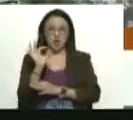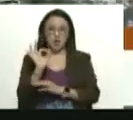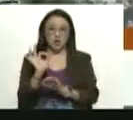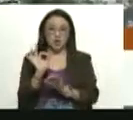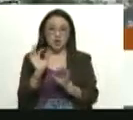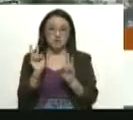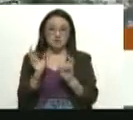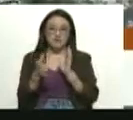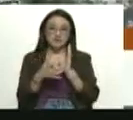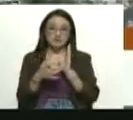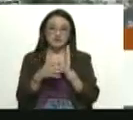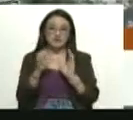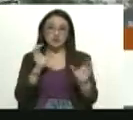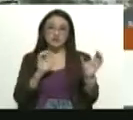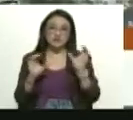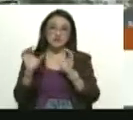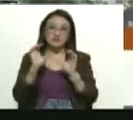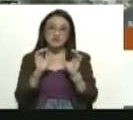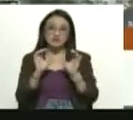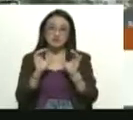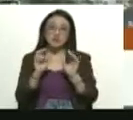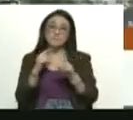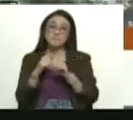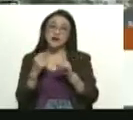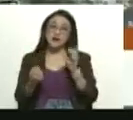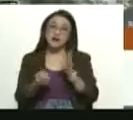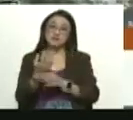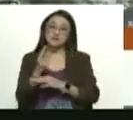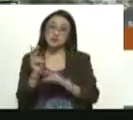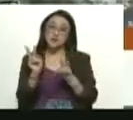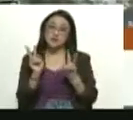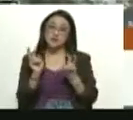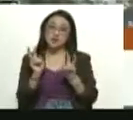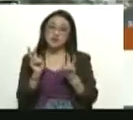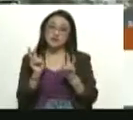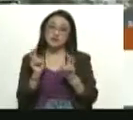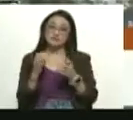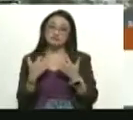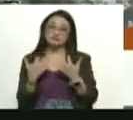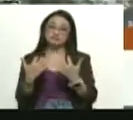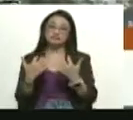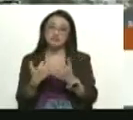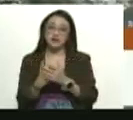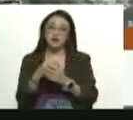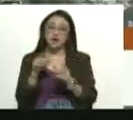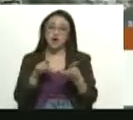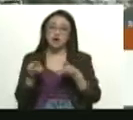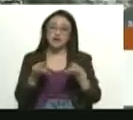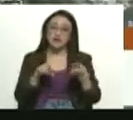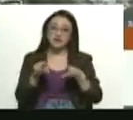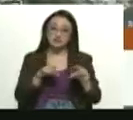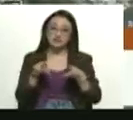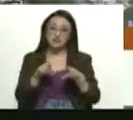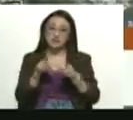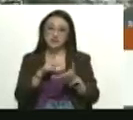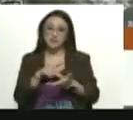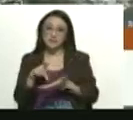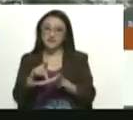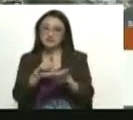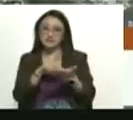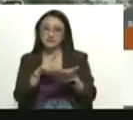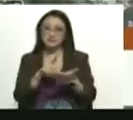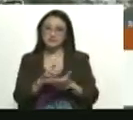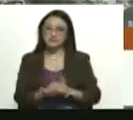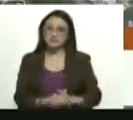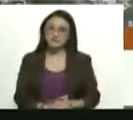panel técnico-científico y en la creación de nuevas instancias de coordinación y participación.